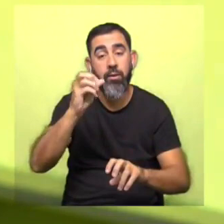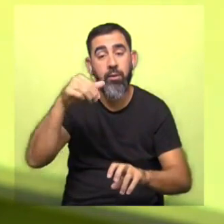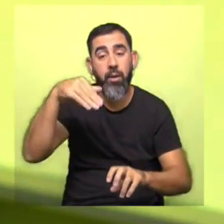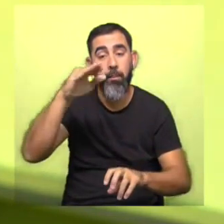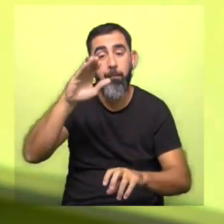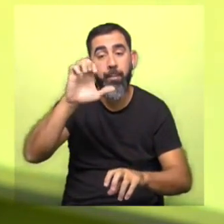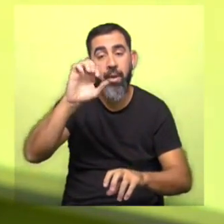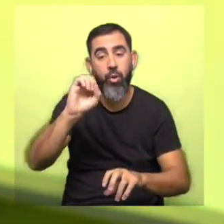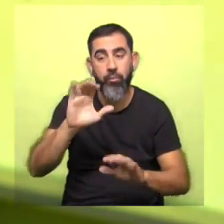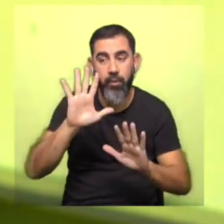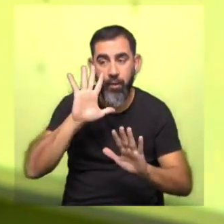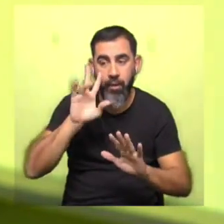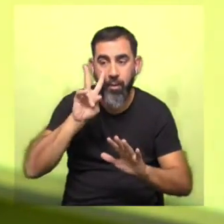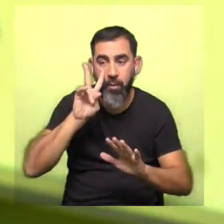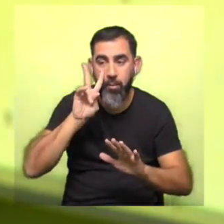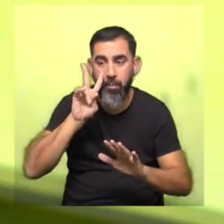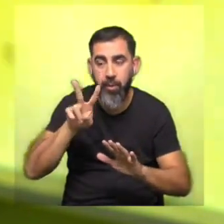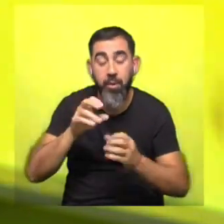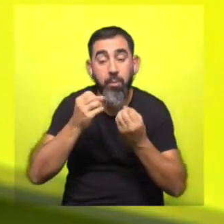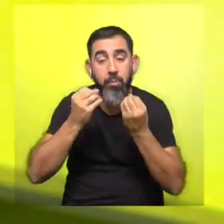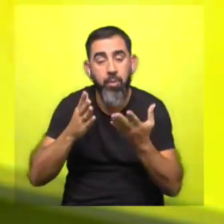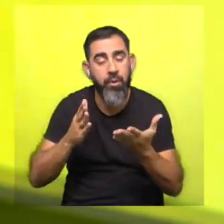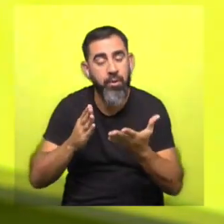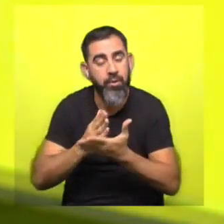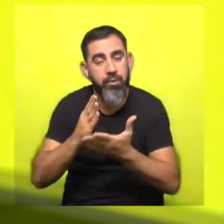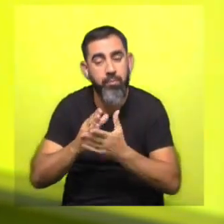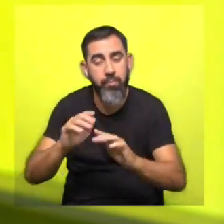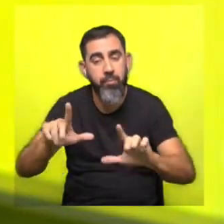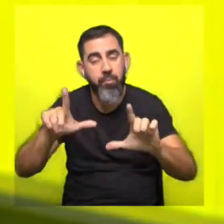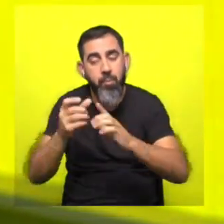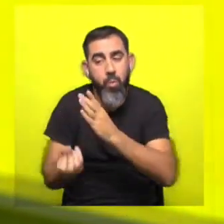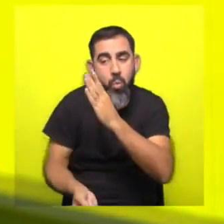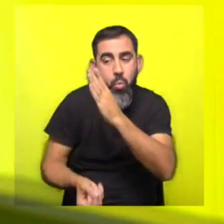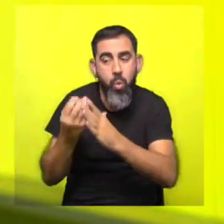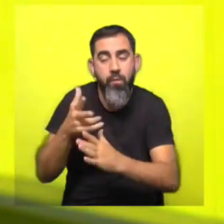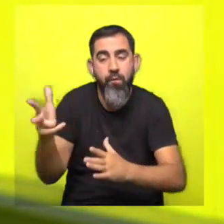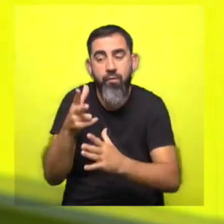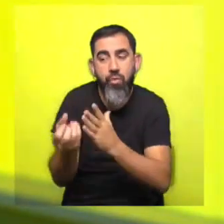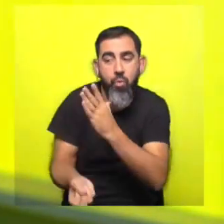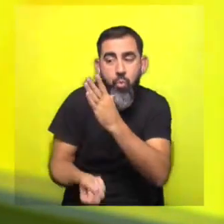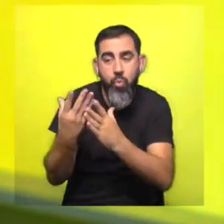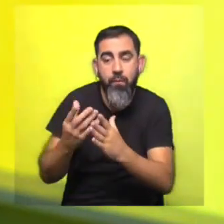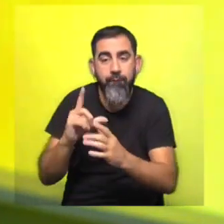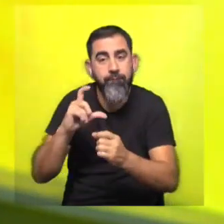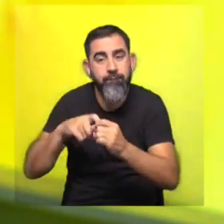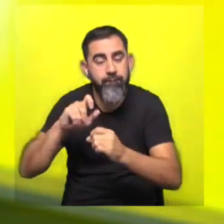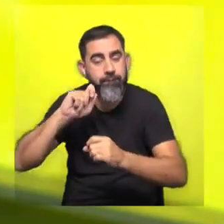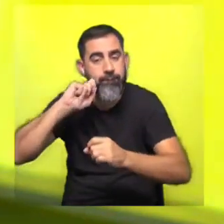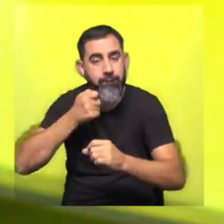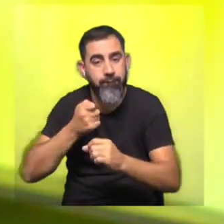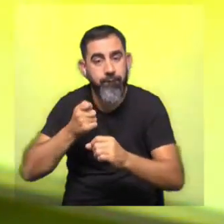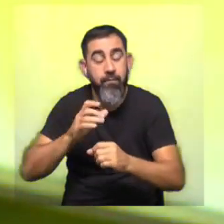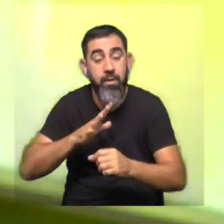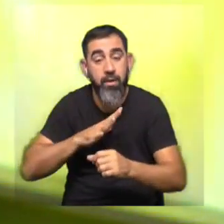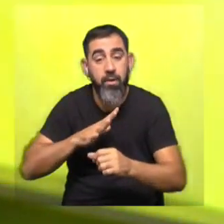te quedás mirando, porque siempre hay una imagen nueva, un video nuevo que te engancha y que nos